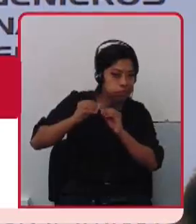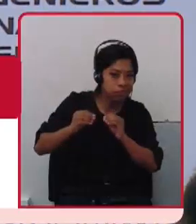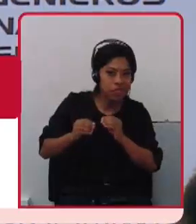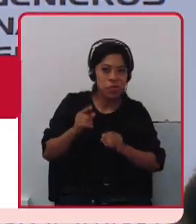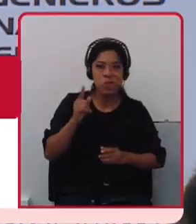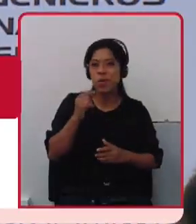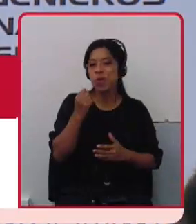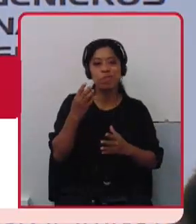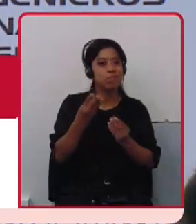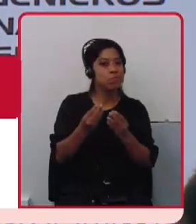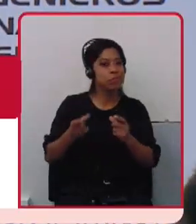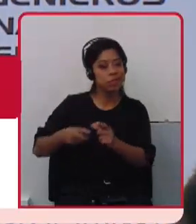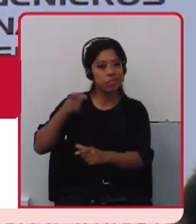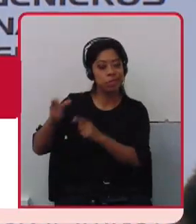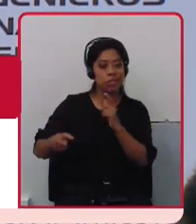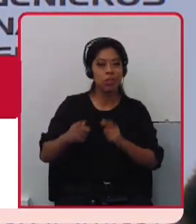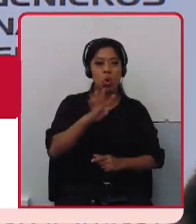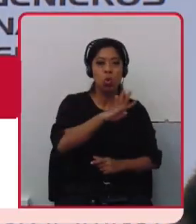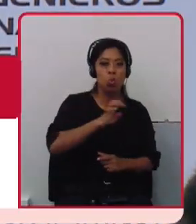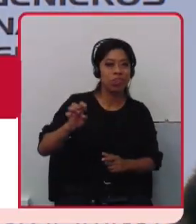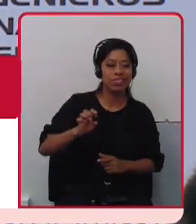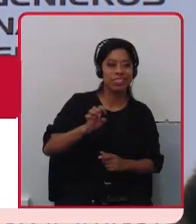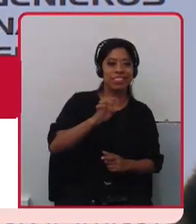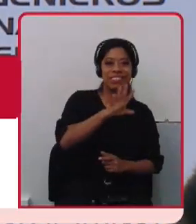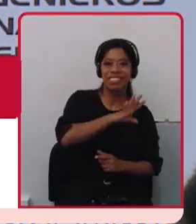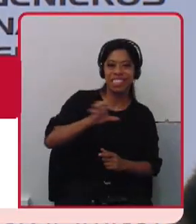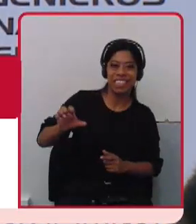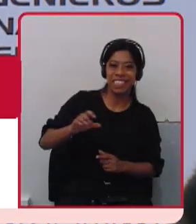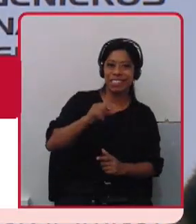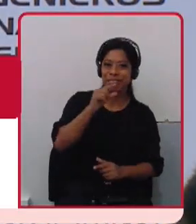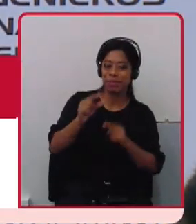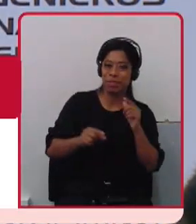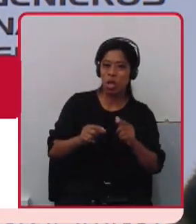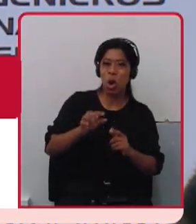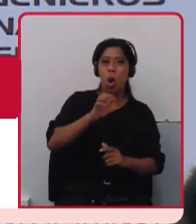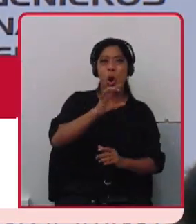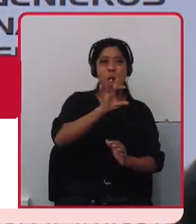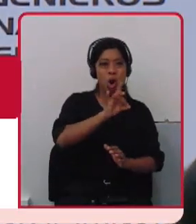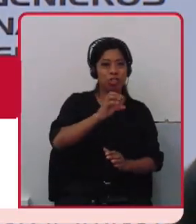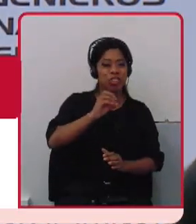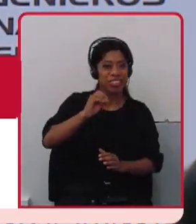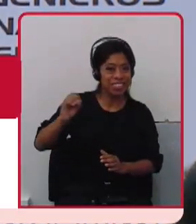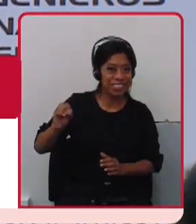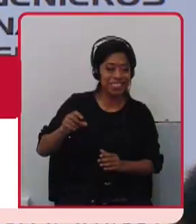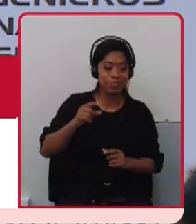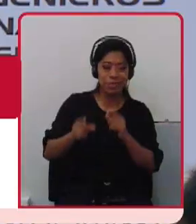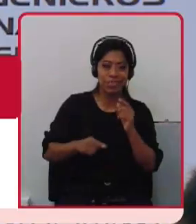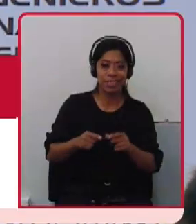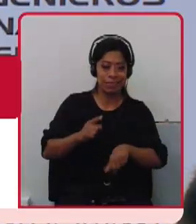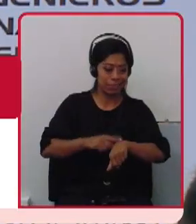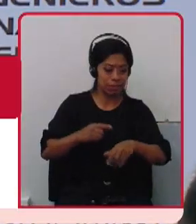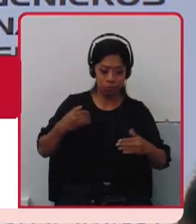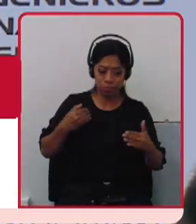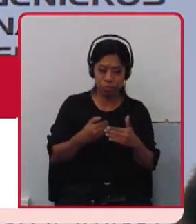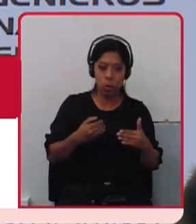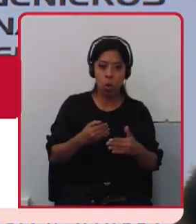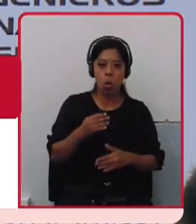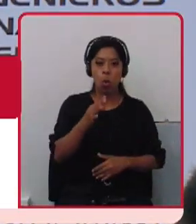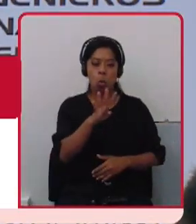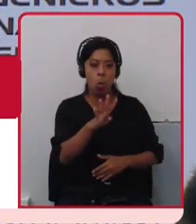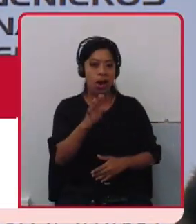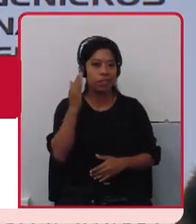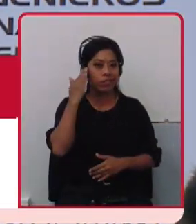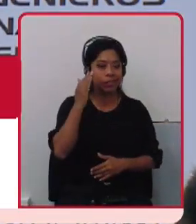gran cantidad de personal, 400, 500, 800 personas, en un tiempo relativamente corto, 4, 5,